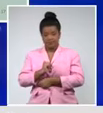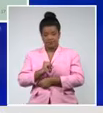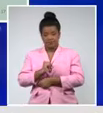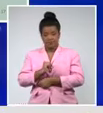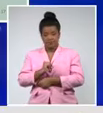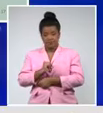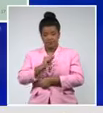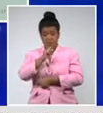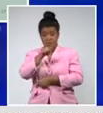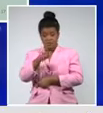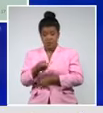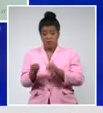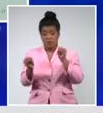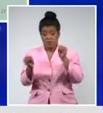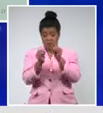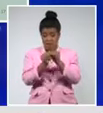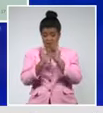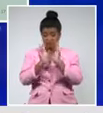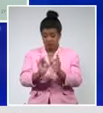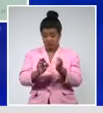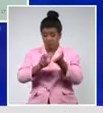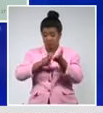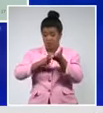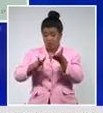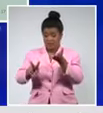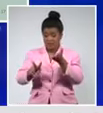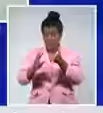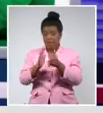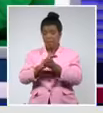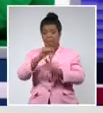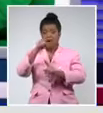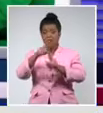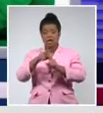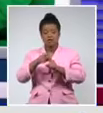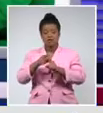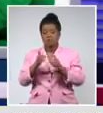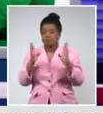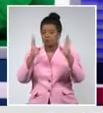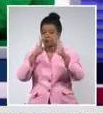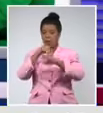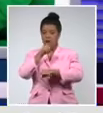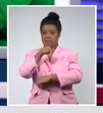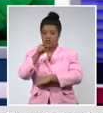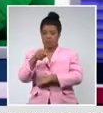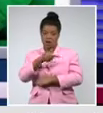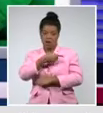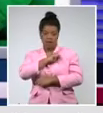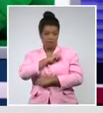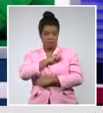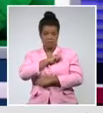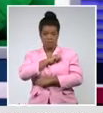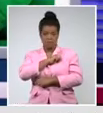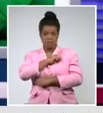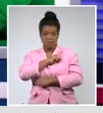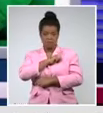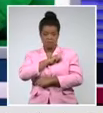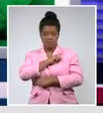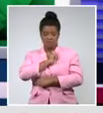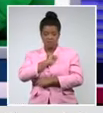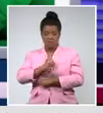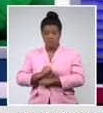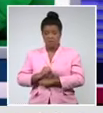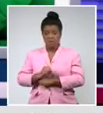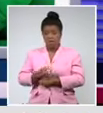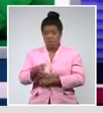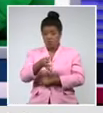tal, la provincia de Matanzas no confirma ningún caso en el día de ayer y el